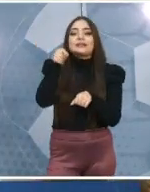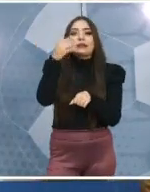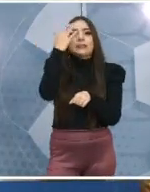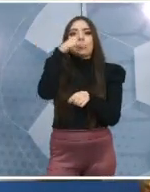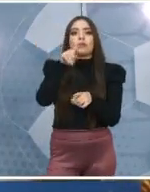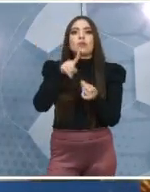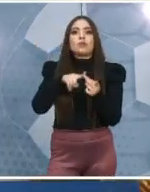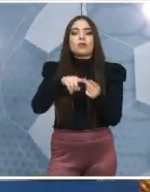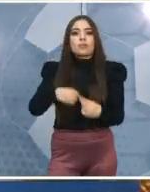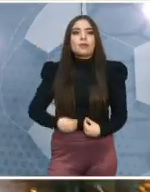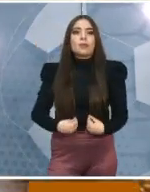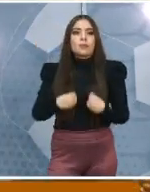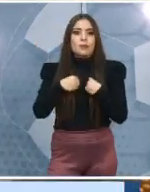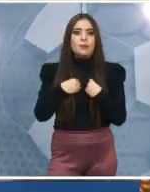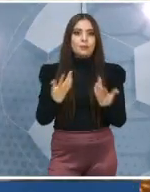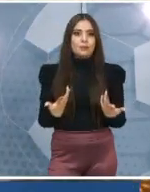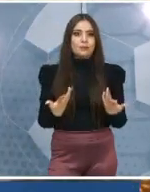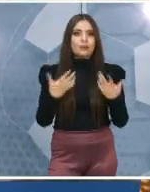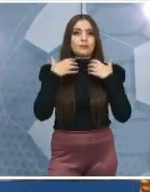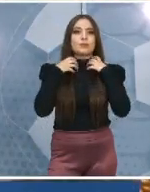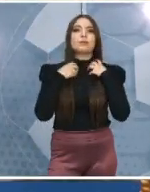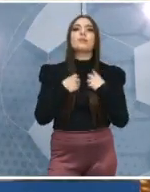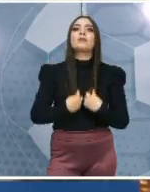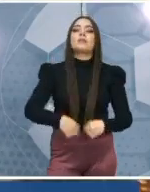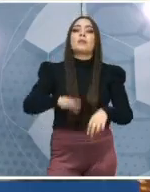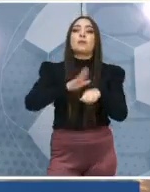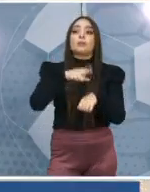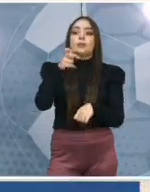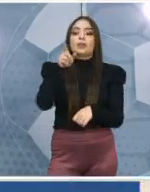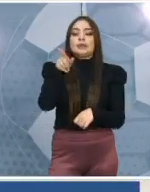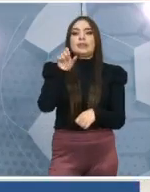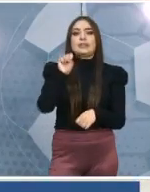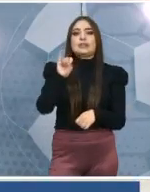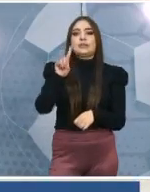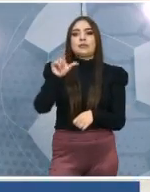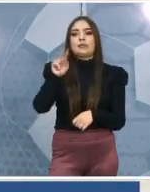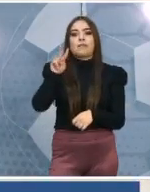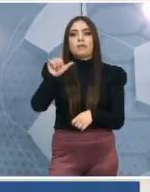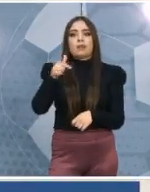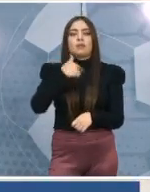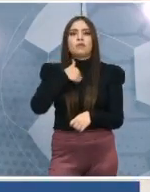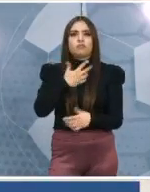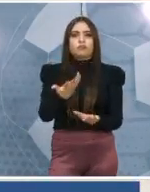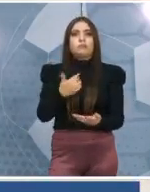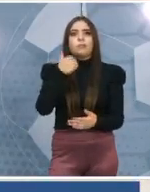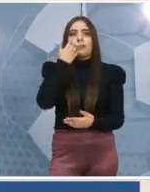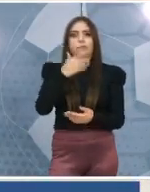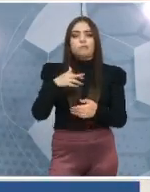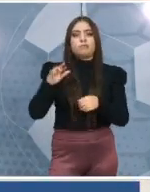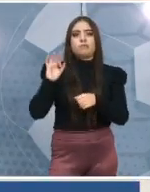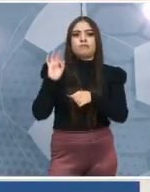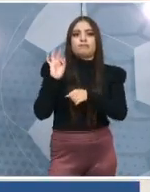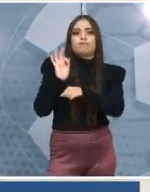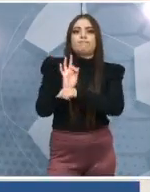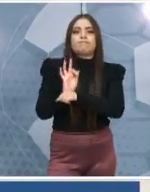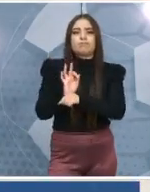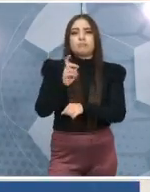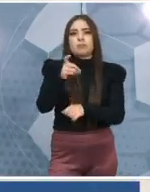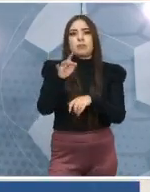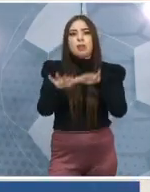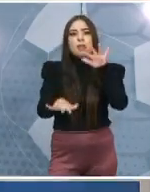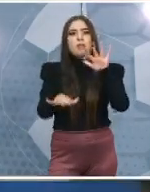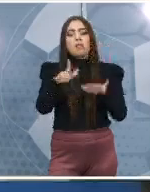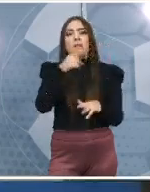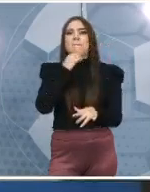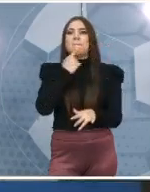Silvia Ortiz, vocera de Grupo Vida, alzó la voz por todos aquellos que han sido víctimas de situaciones como esta, donde la mayoría deciden callar por